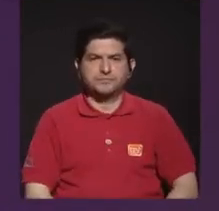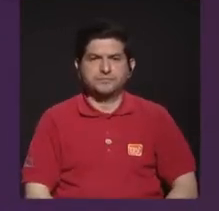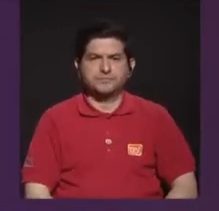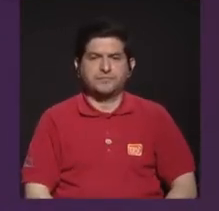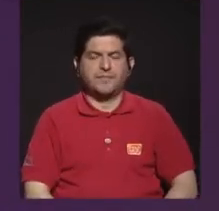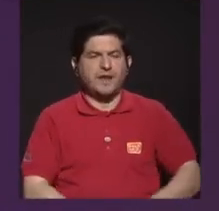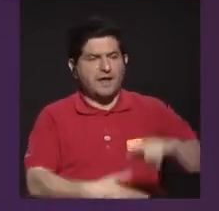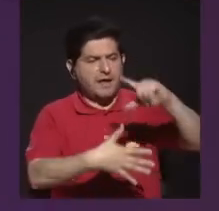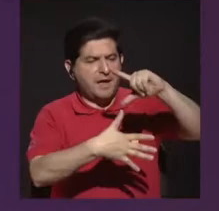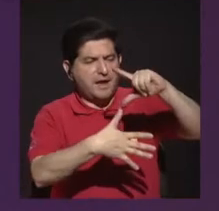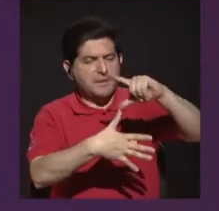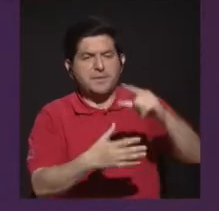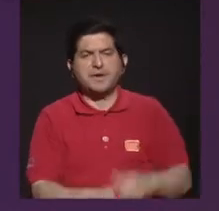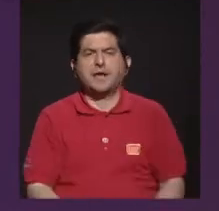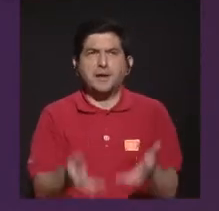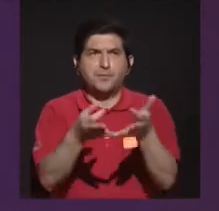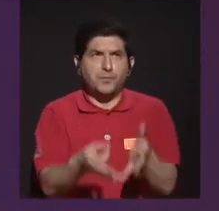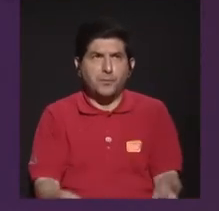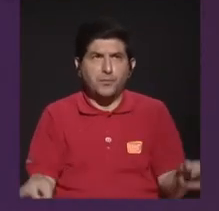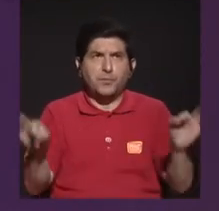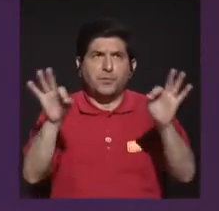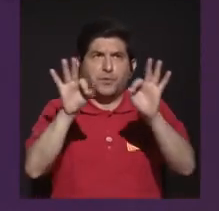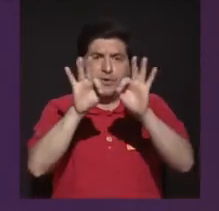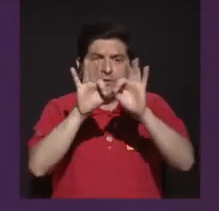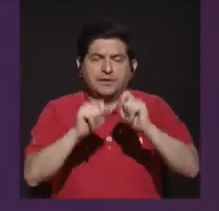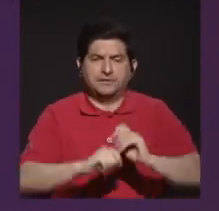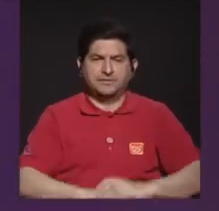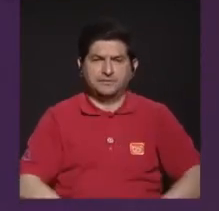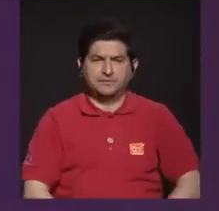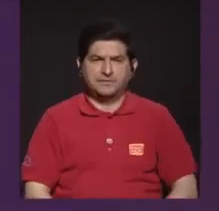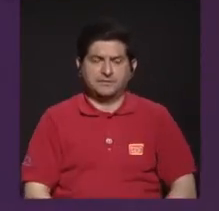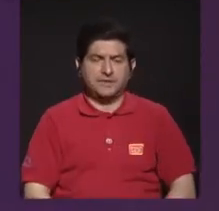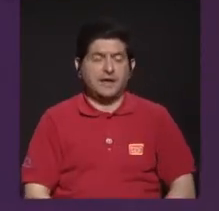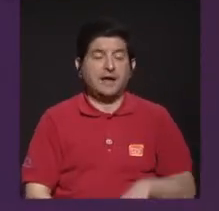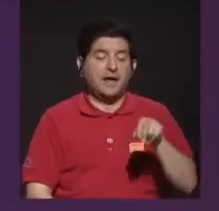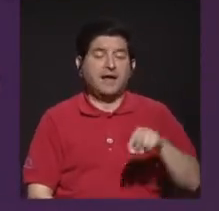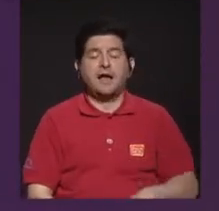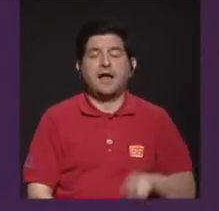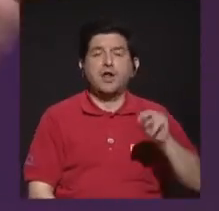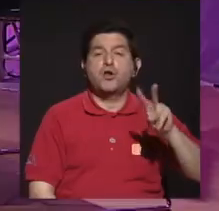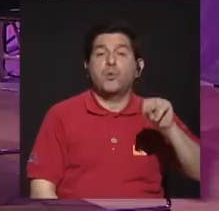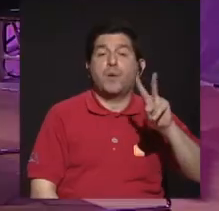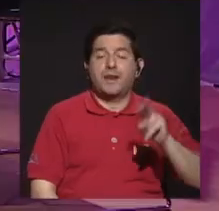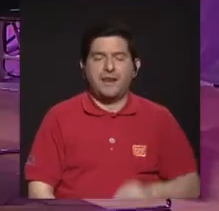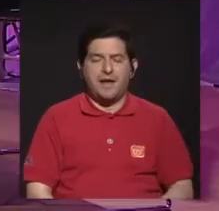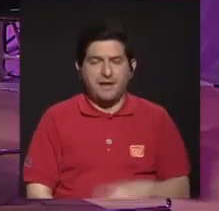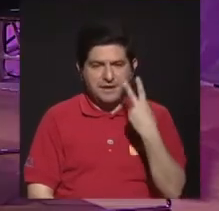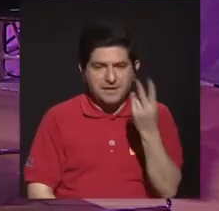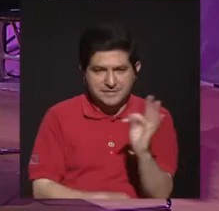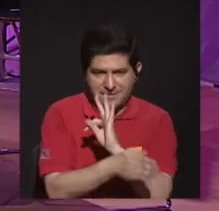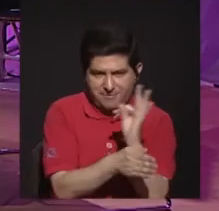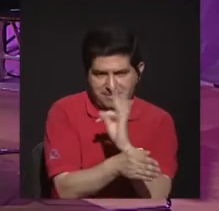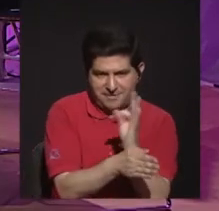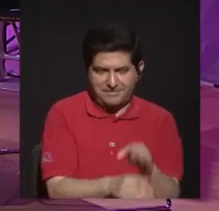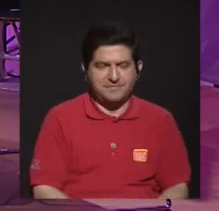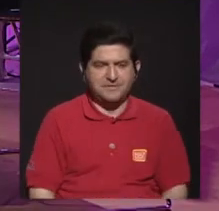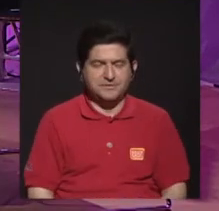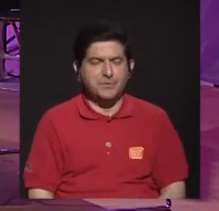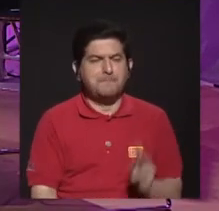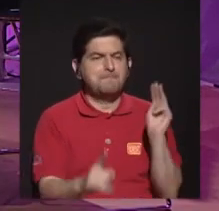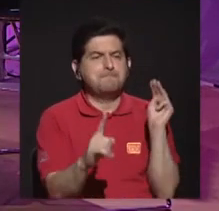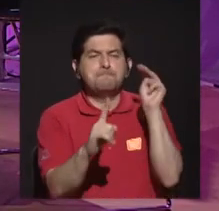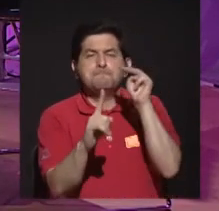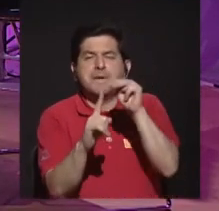En América Latina es muy importante, por ejemplo, la telenovela, ¿no? Es uno de los